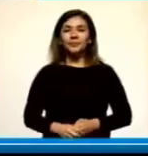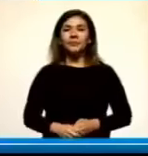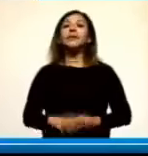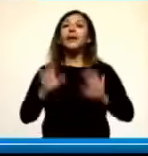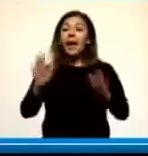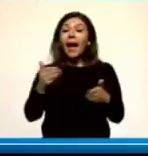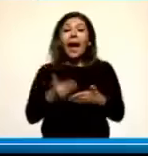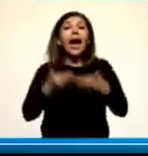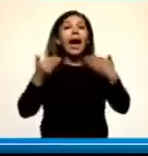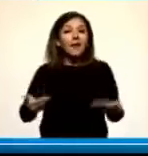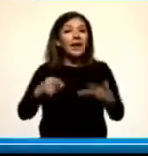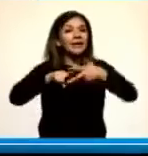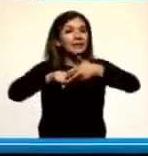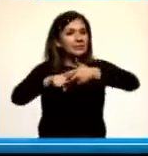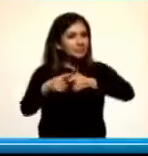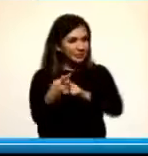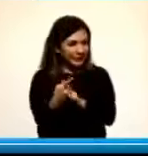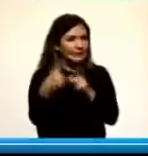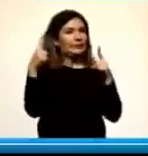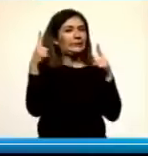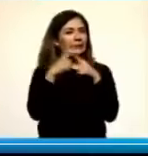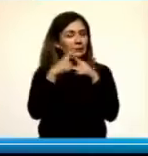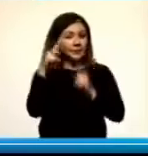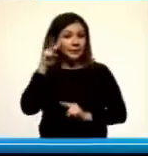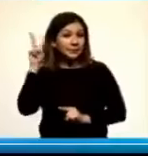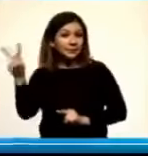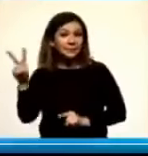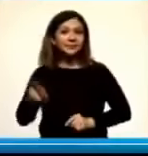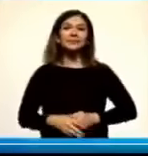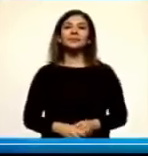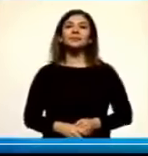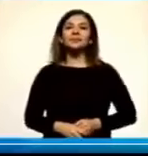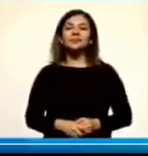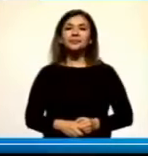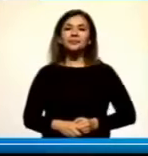Ahora comencemos con nuestra tarea.